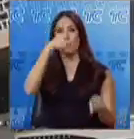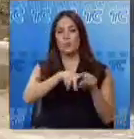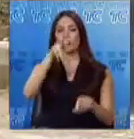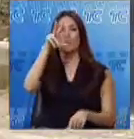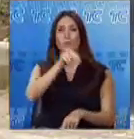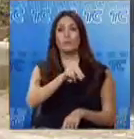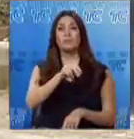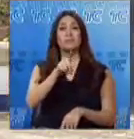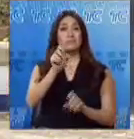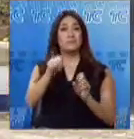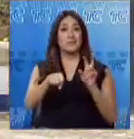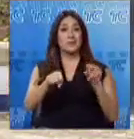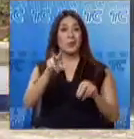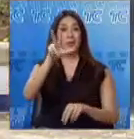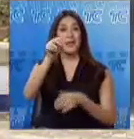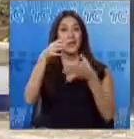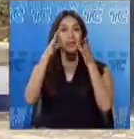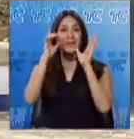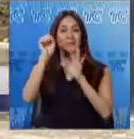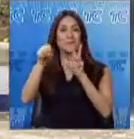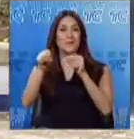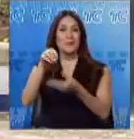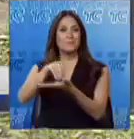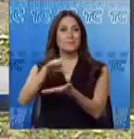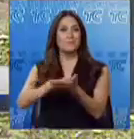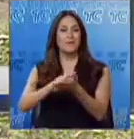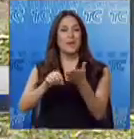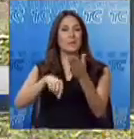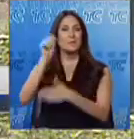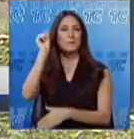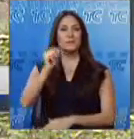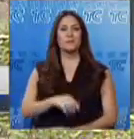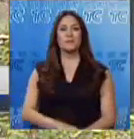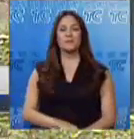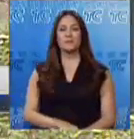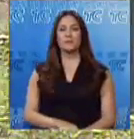de diciembre para aprobar el proyecto de ley contra la especulación de tierras. Cristian Hidalgo, TC Televisión.